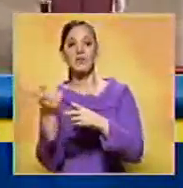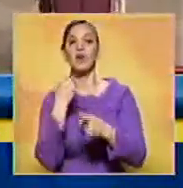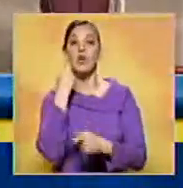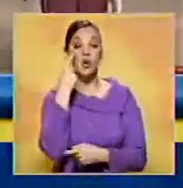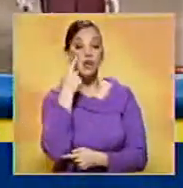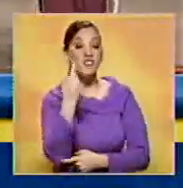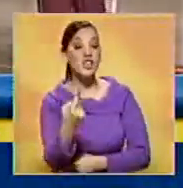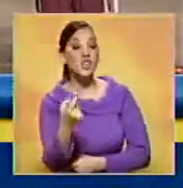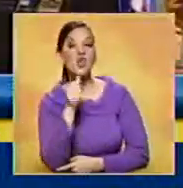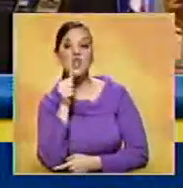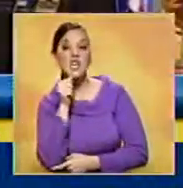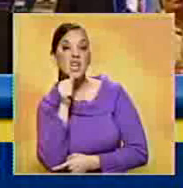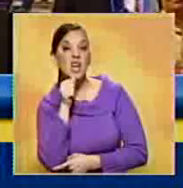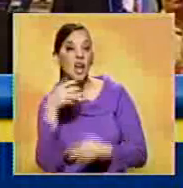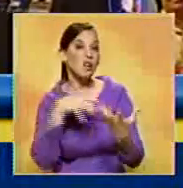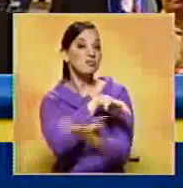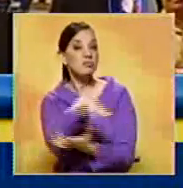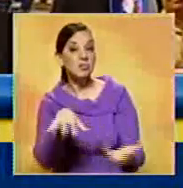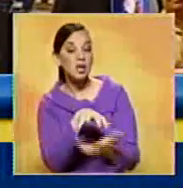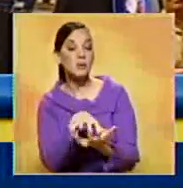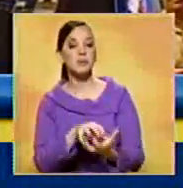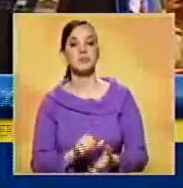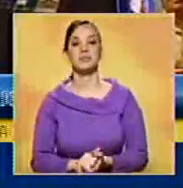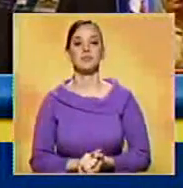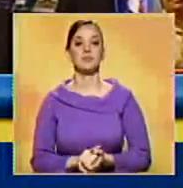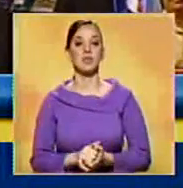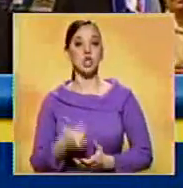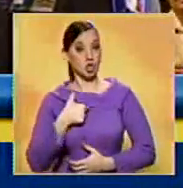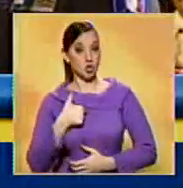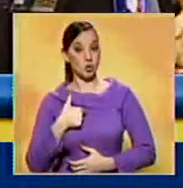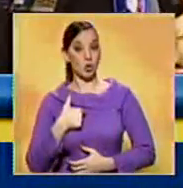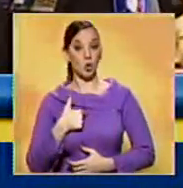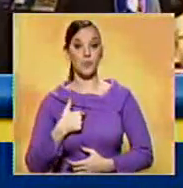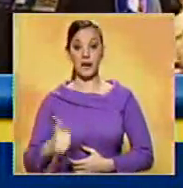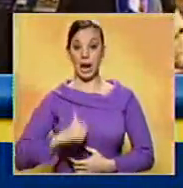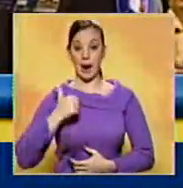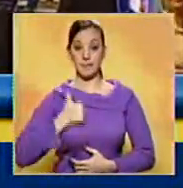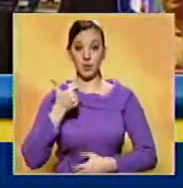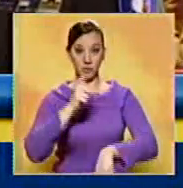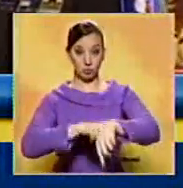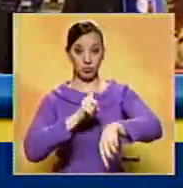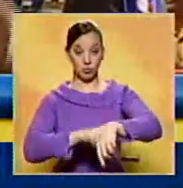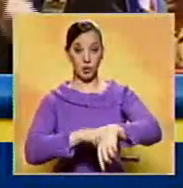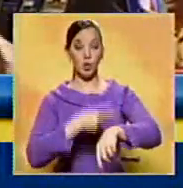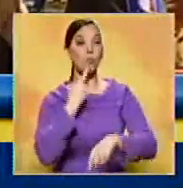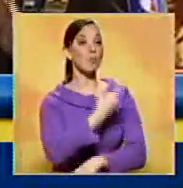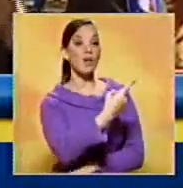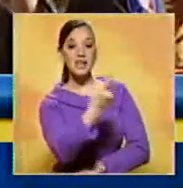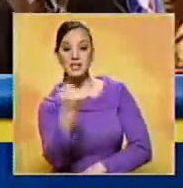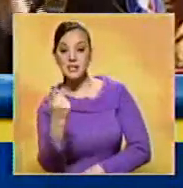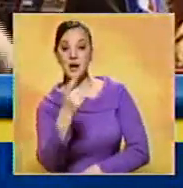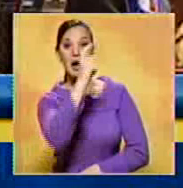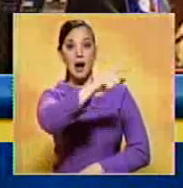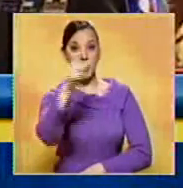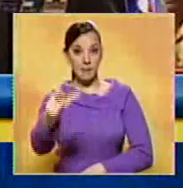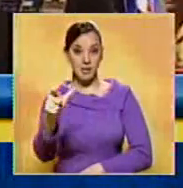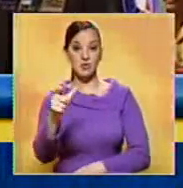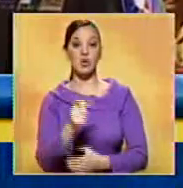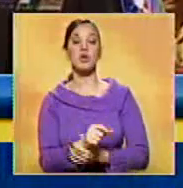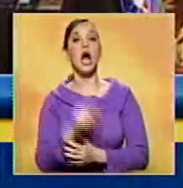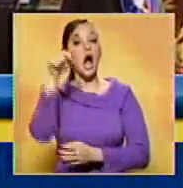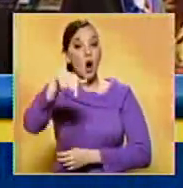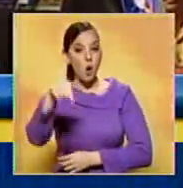de desestabilización. No puedo desaprovechar este momento para decirles a quienes aún hoy